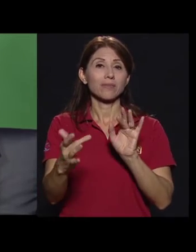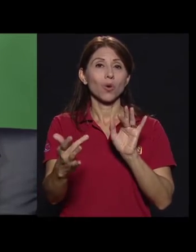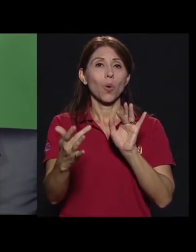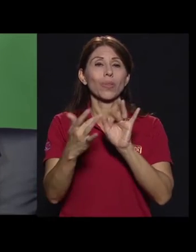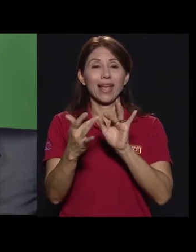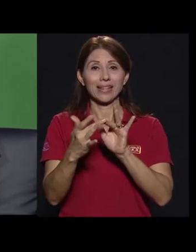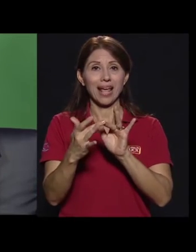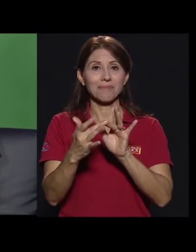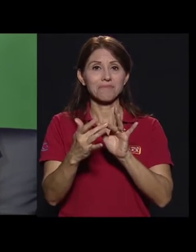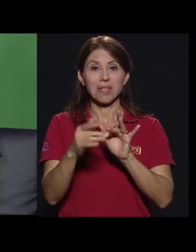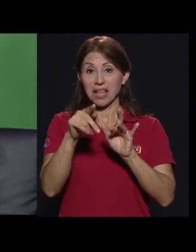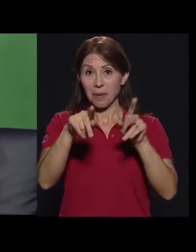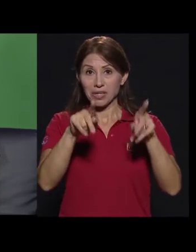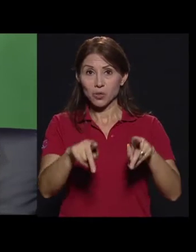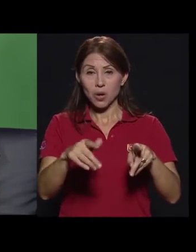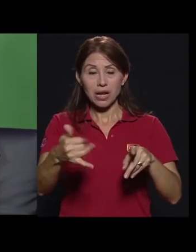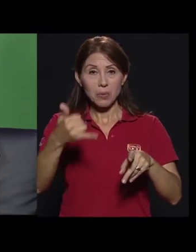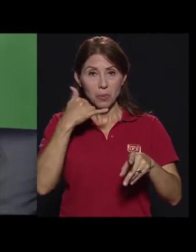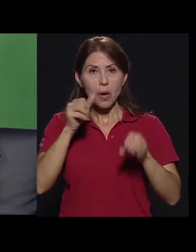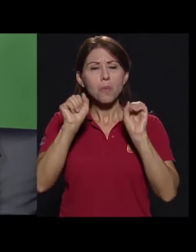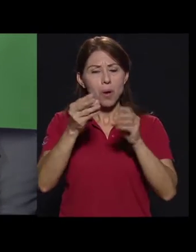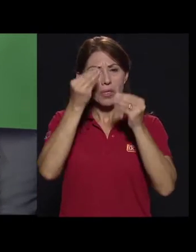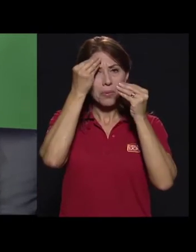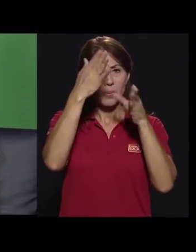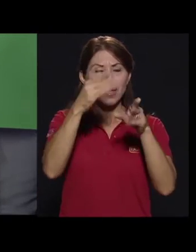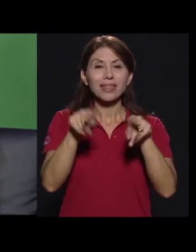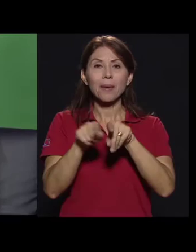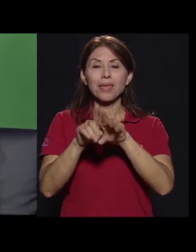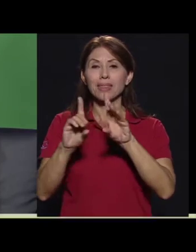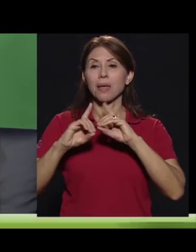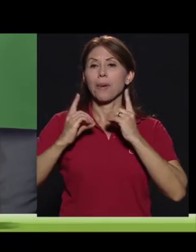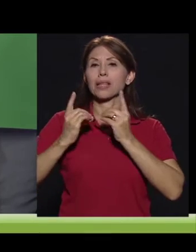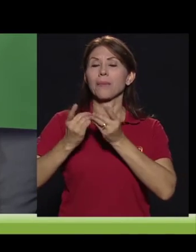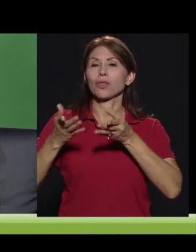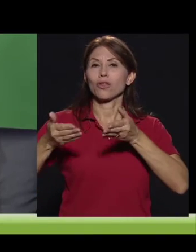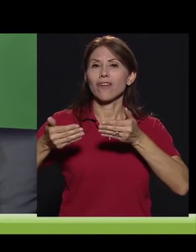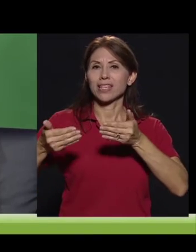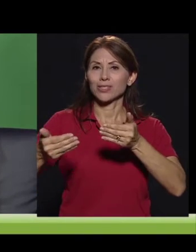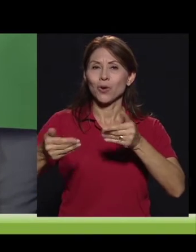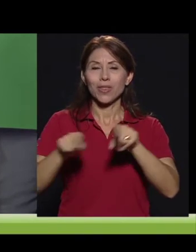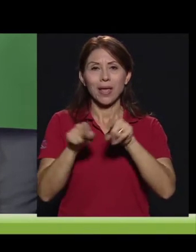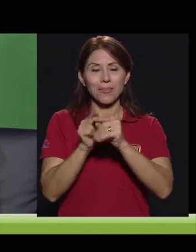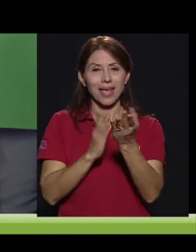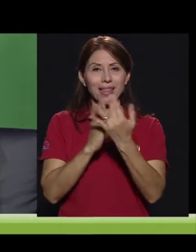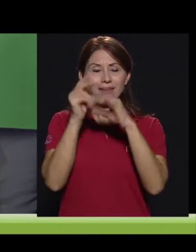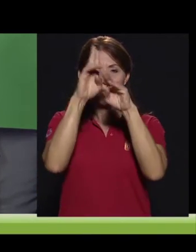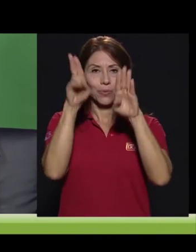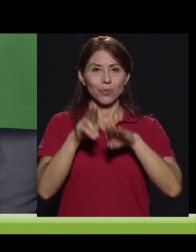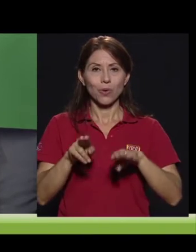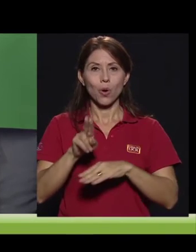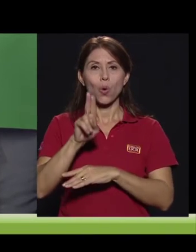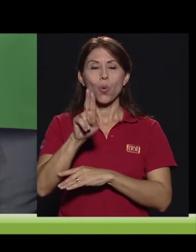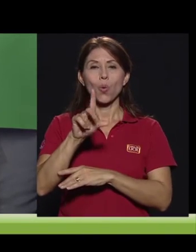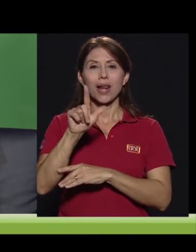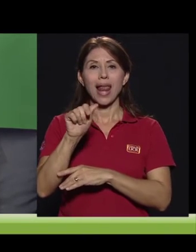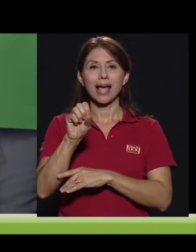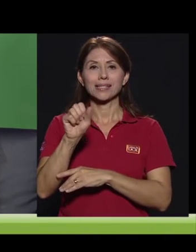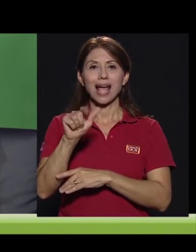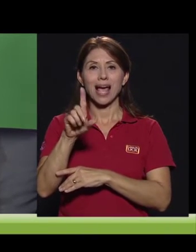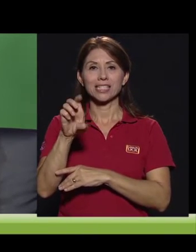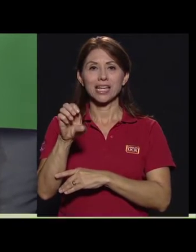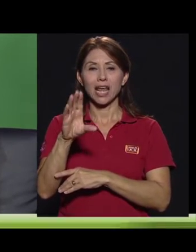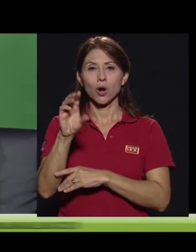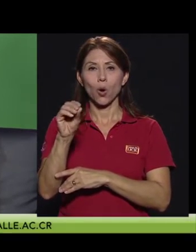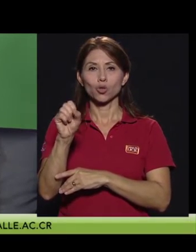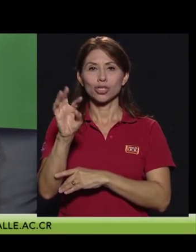primer contacto, les va a dar la información, está también el departamento de registro, en nuestras redes sociales, Ulasalle Costa Rica, en Facebook,